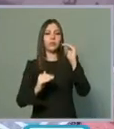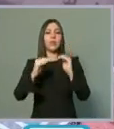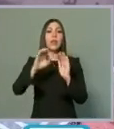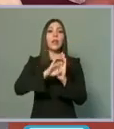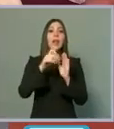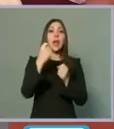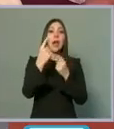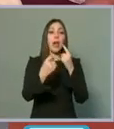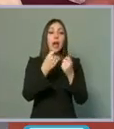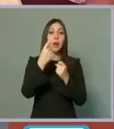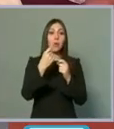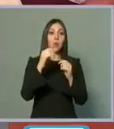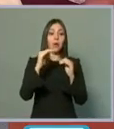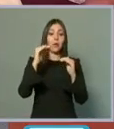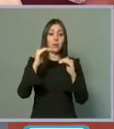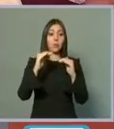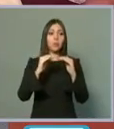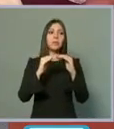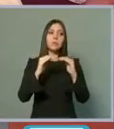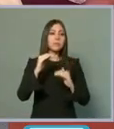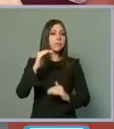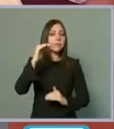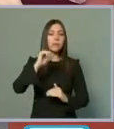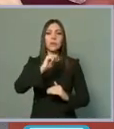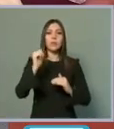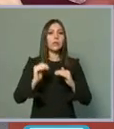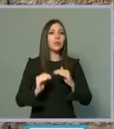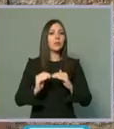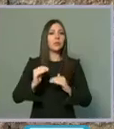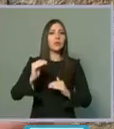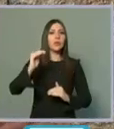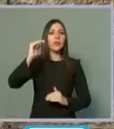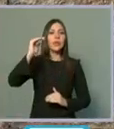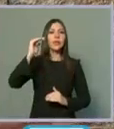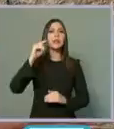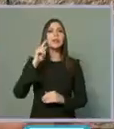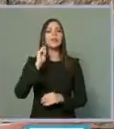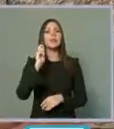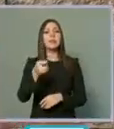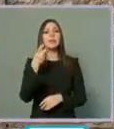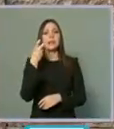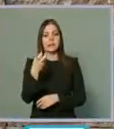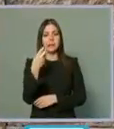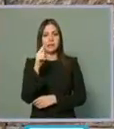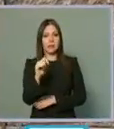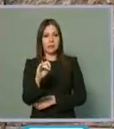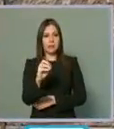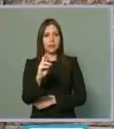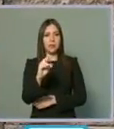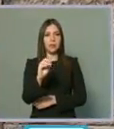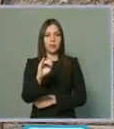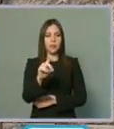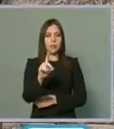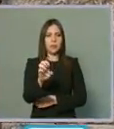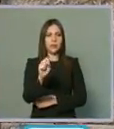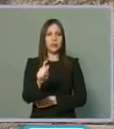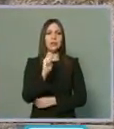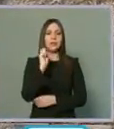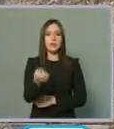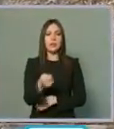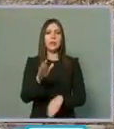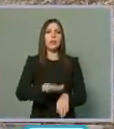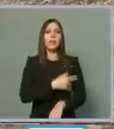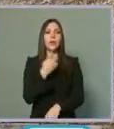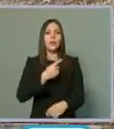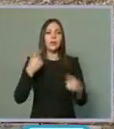y así se mantiene un equilibrio hormonal. Bueno, Doc, sí. bueno, eso es tiroides, pero ¿qué es hipotiroidismo y por qué le da a la gente? O